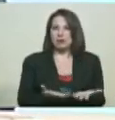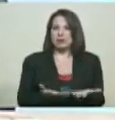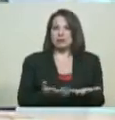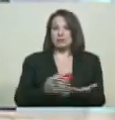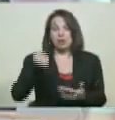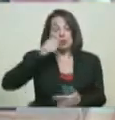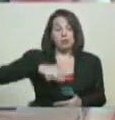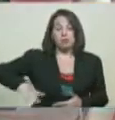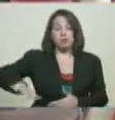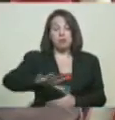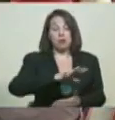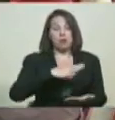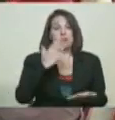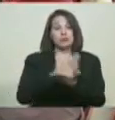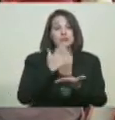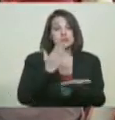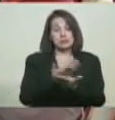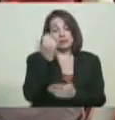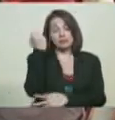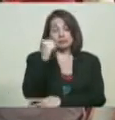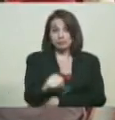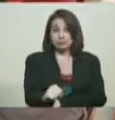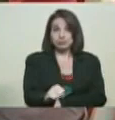nuestro pueblo siempre rebelde